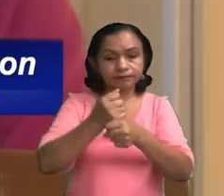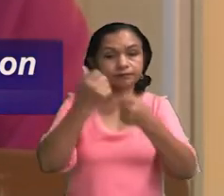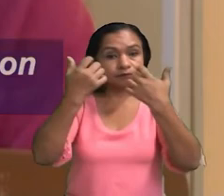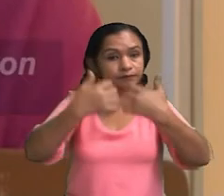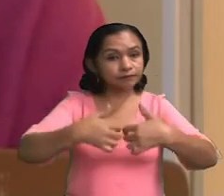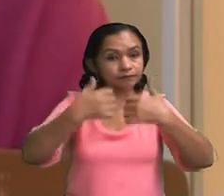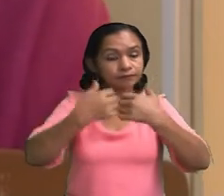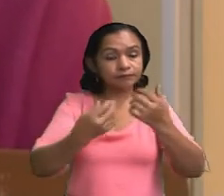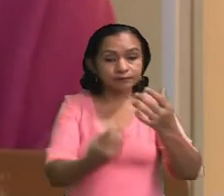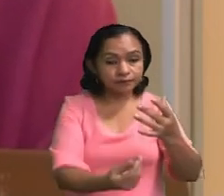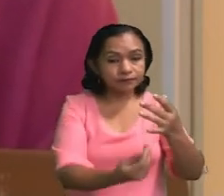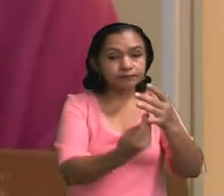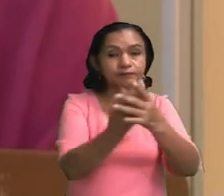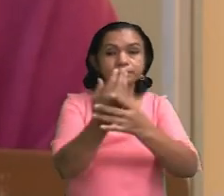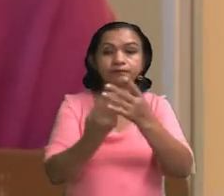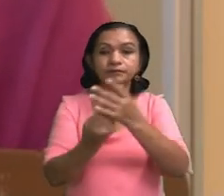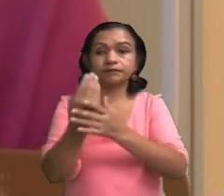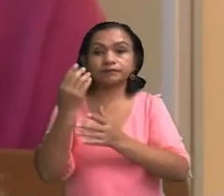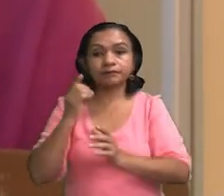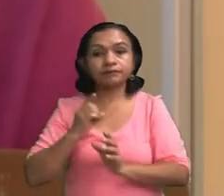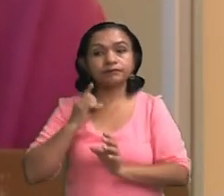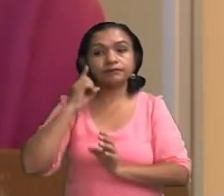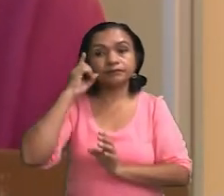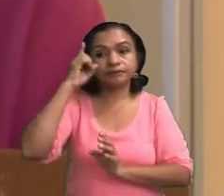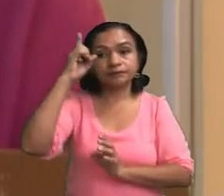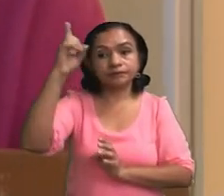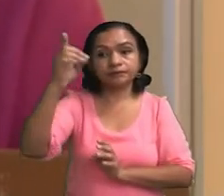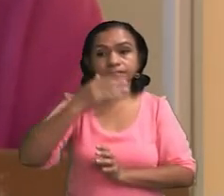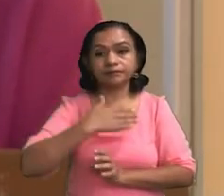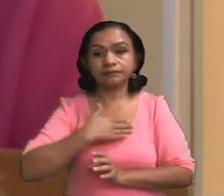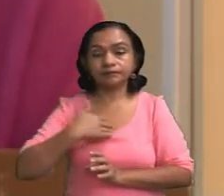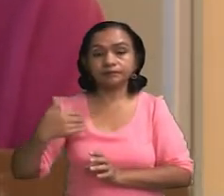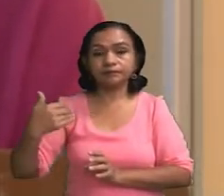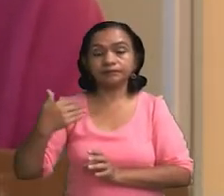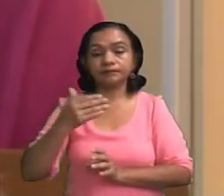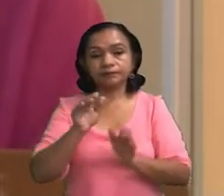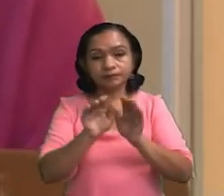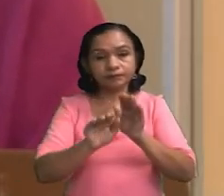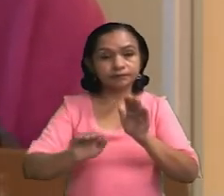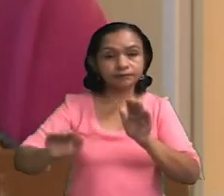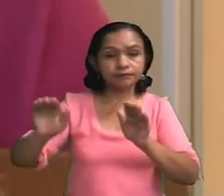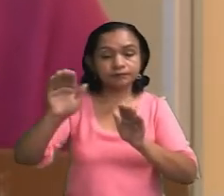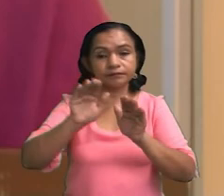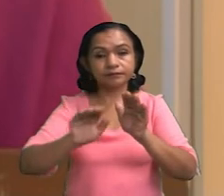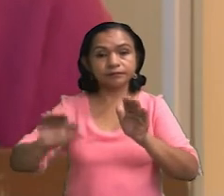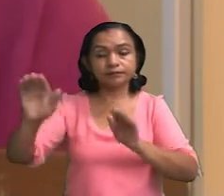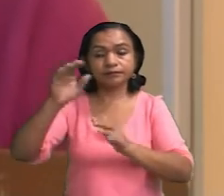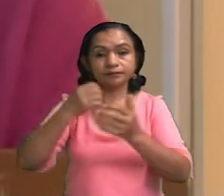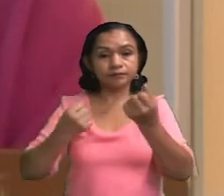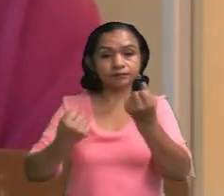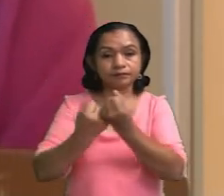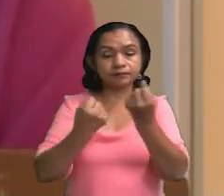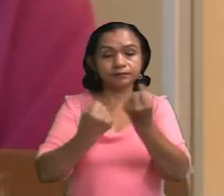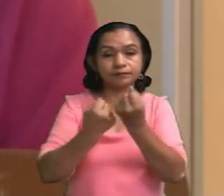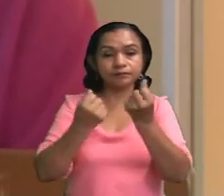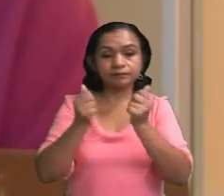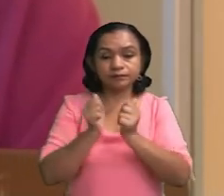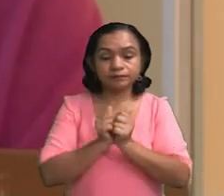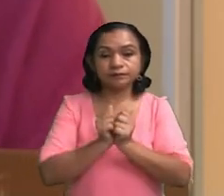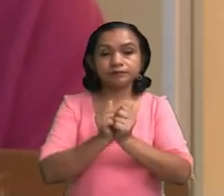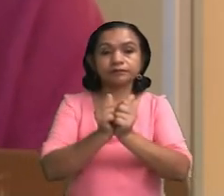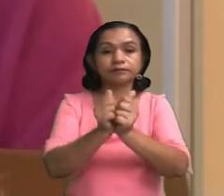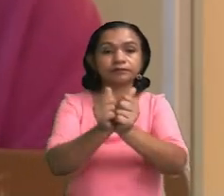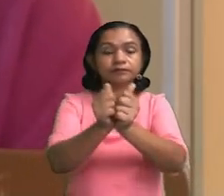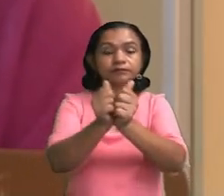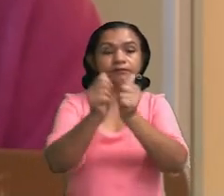empresarios, productores, se desarrollan y mejoran cada vez más con el apoyo y el acompañamiento